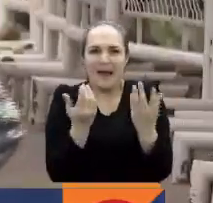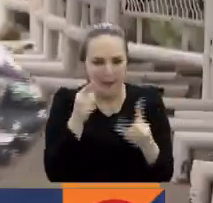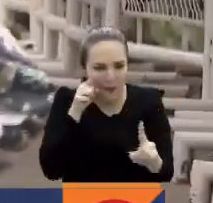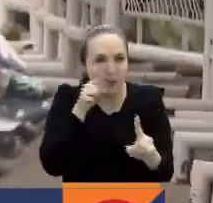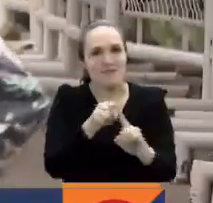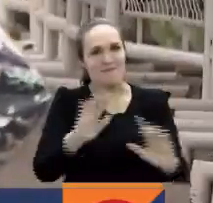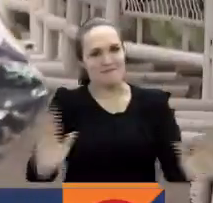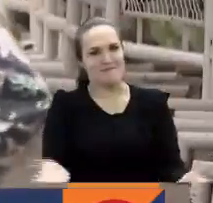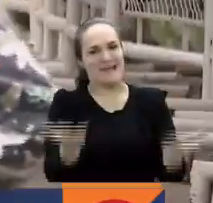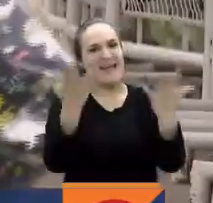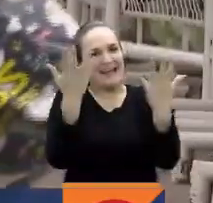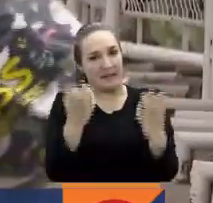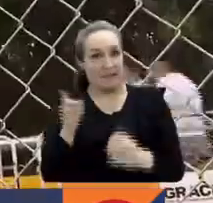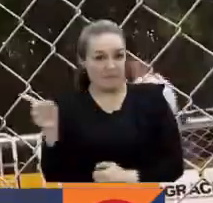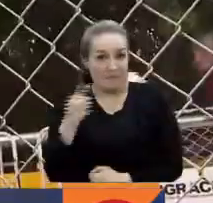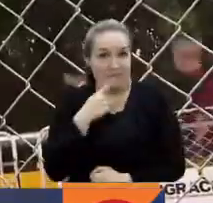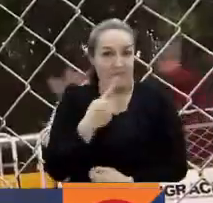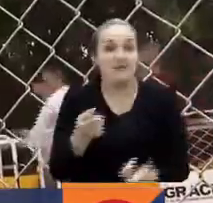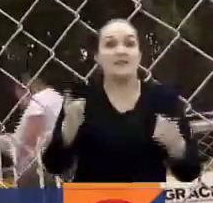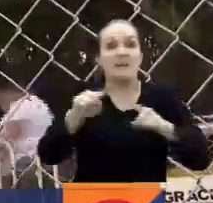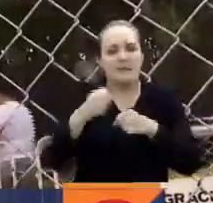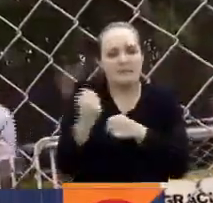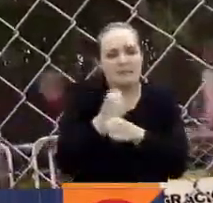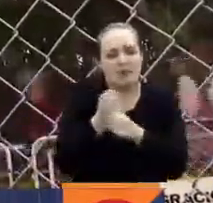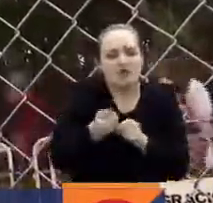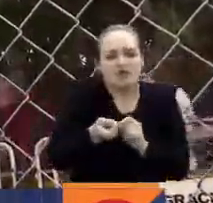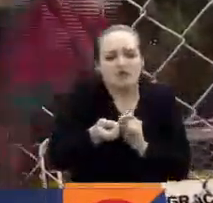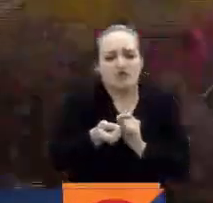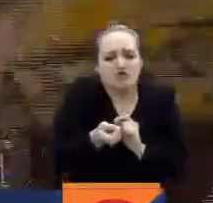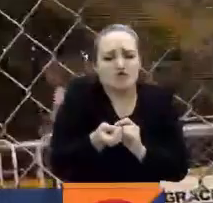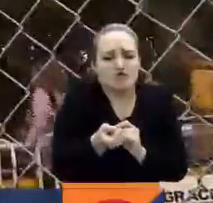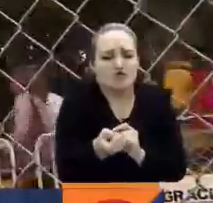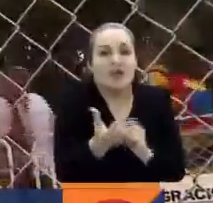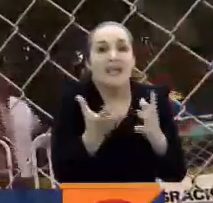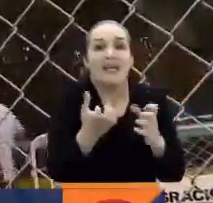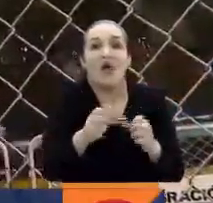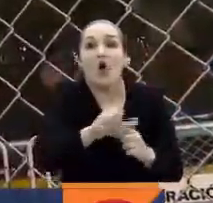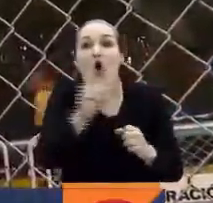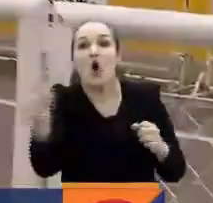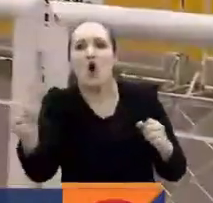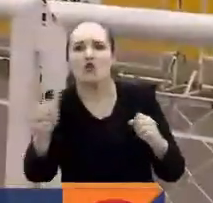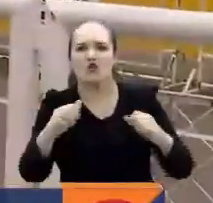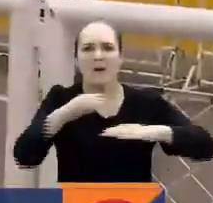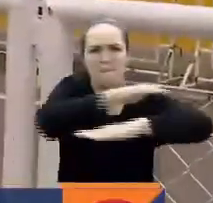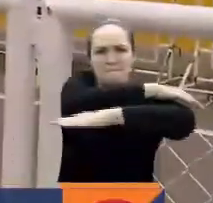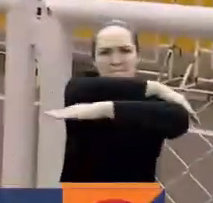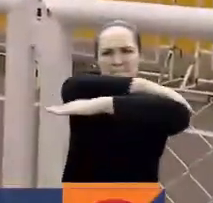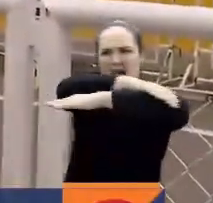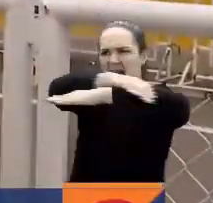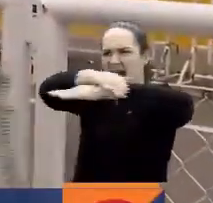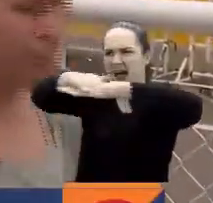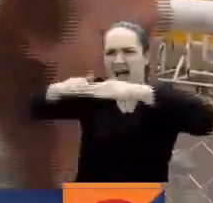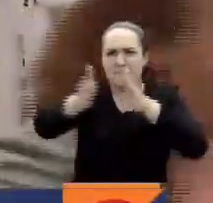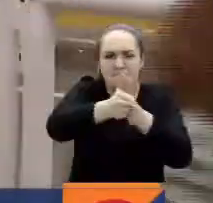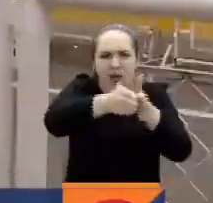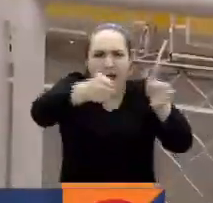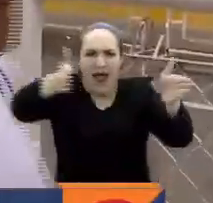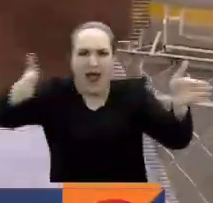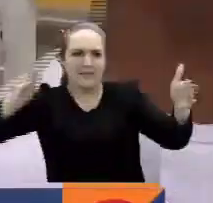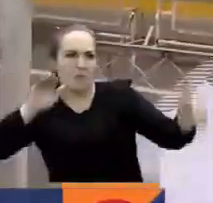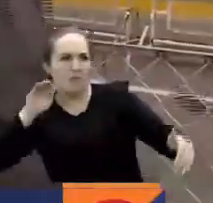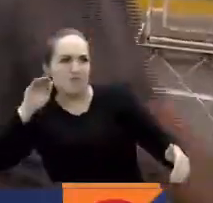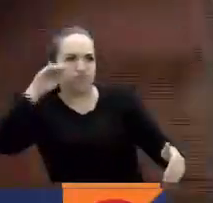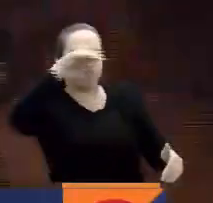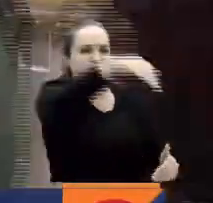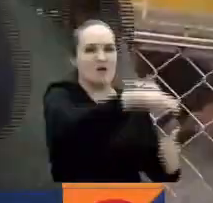además que están trabajando para que en los próximos días se pueda abrir ese puente de tienditas y se pueda reanudar también la